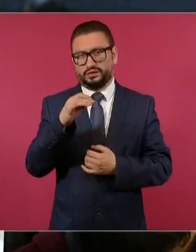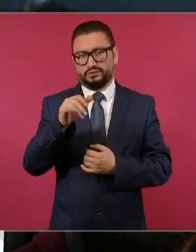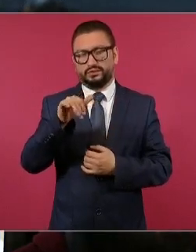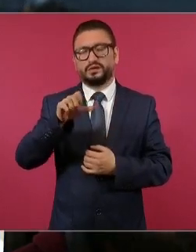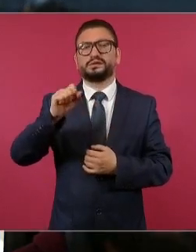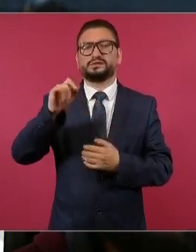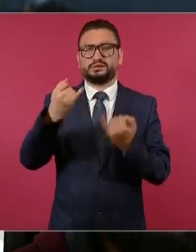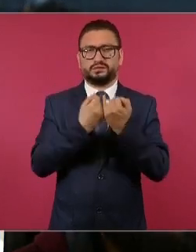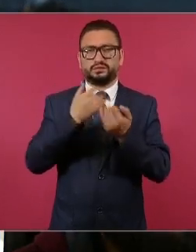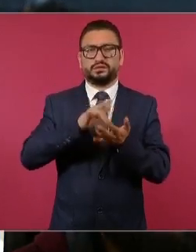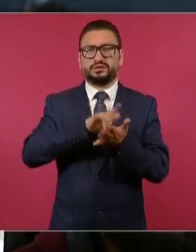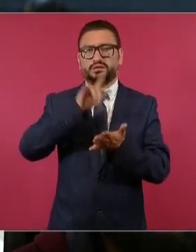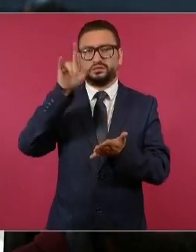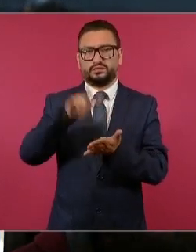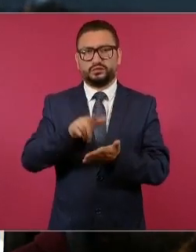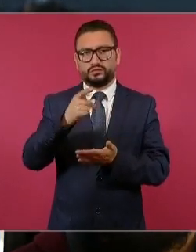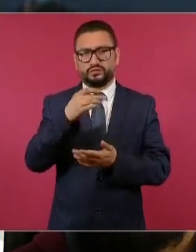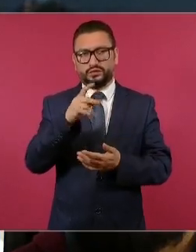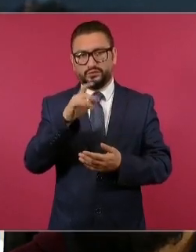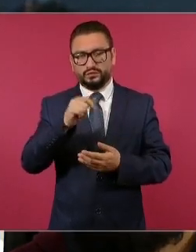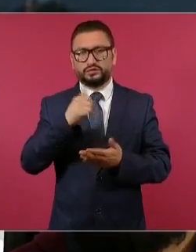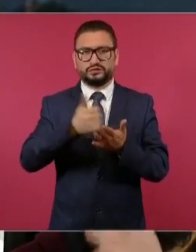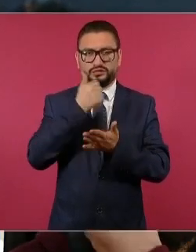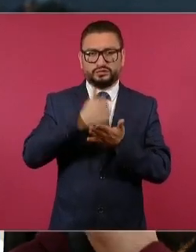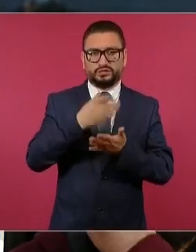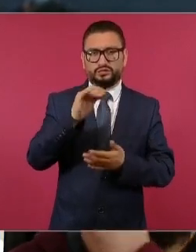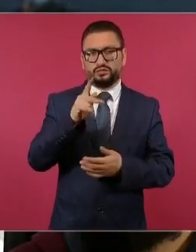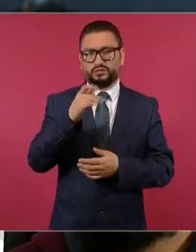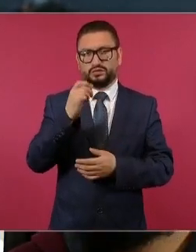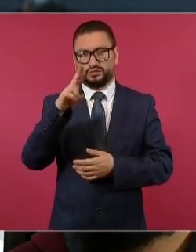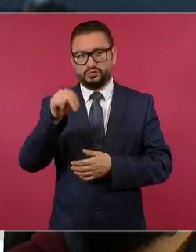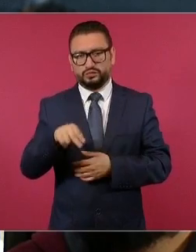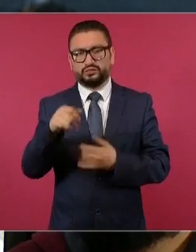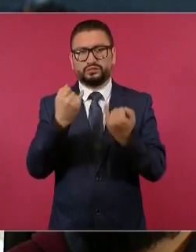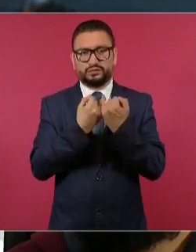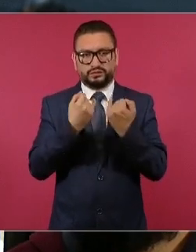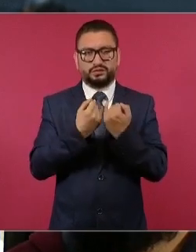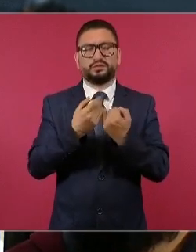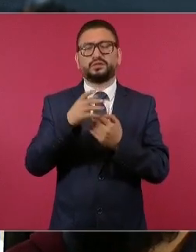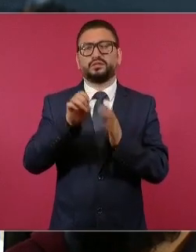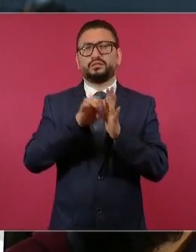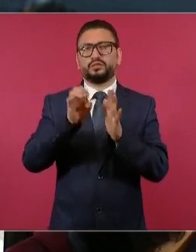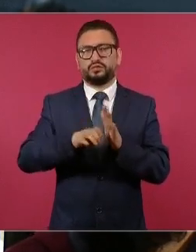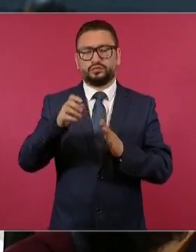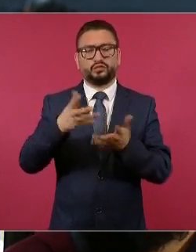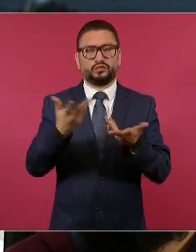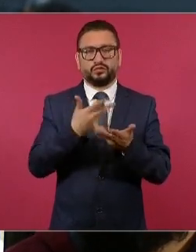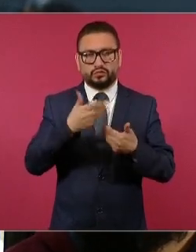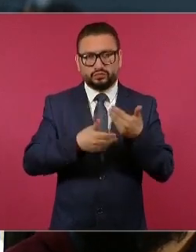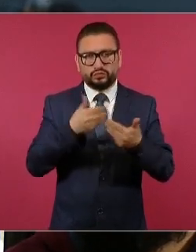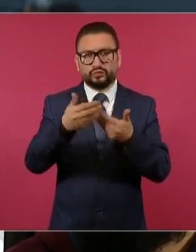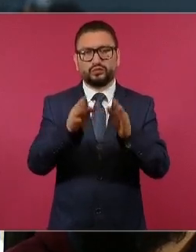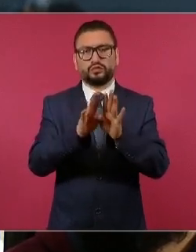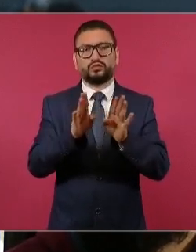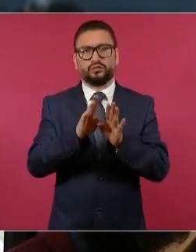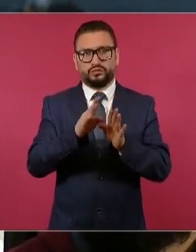los aeropuertos de Guaymas y de Ciudad Obregón, el tema de el hub logístico que se está diseñando